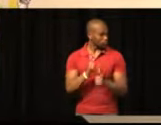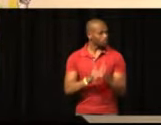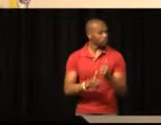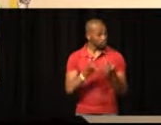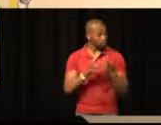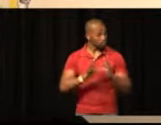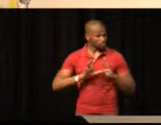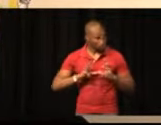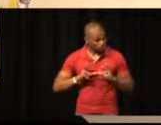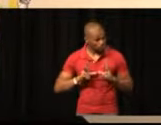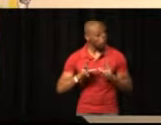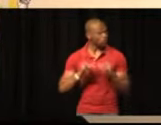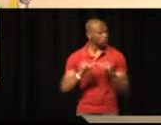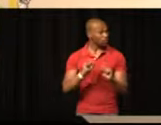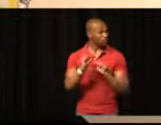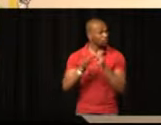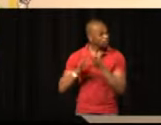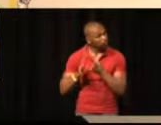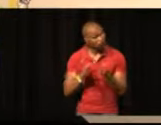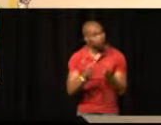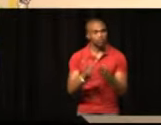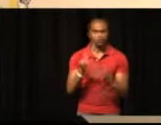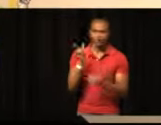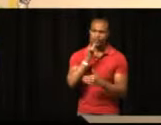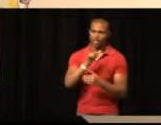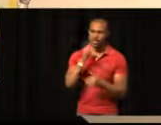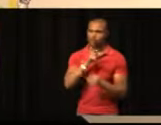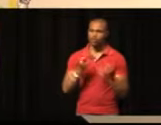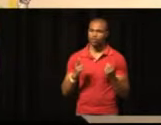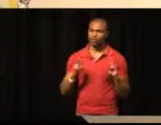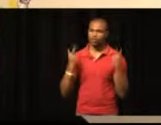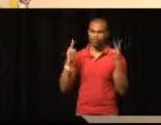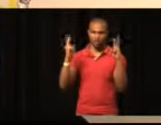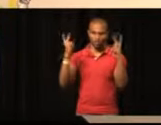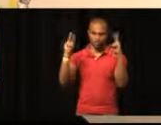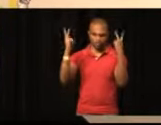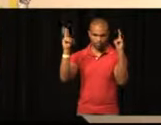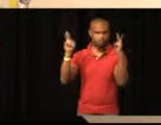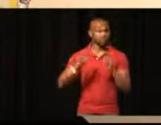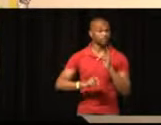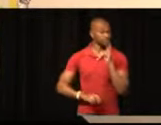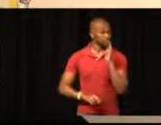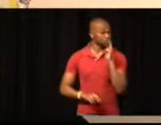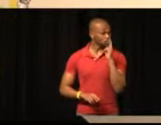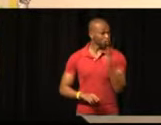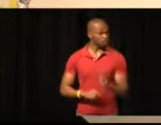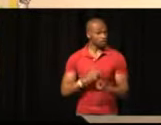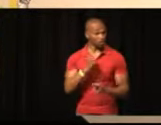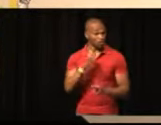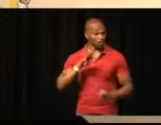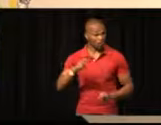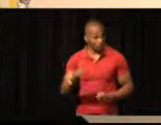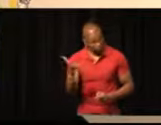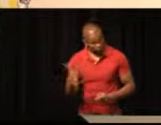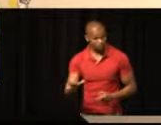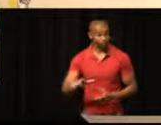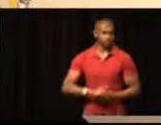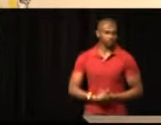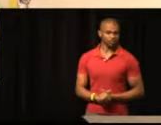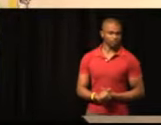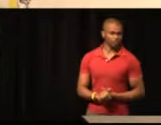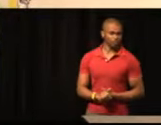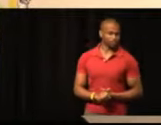perspectiva de para todos. ¿Cuál es el camino para la ganancia o para la victoria? La respuesta es la que vale